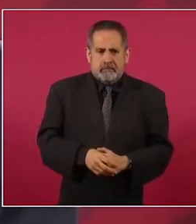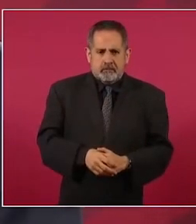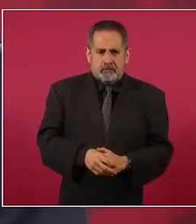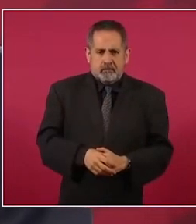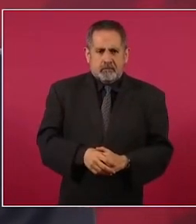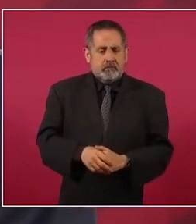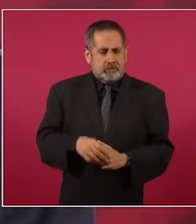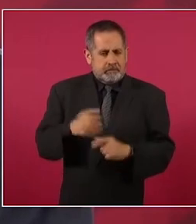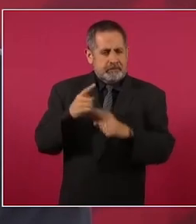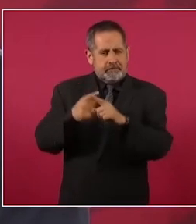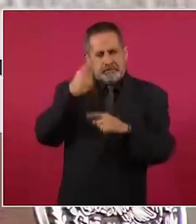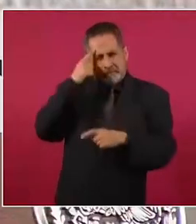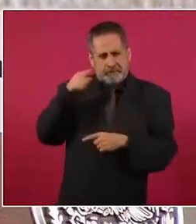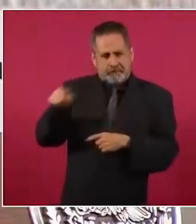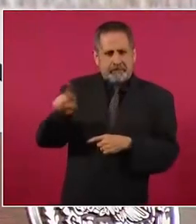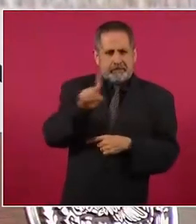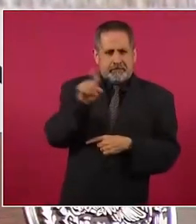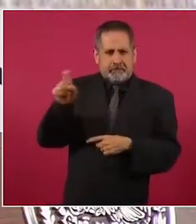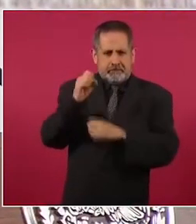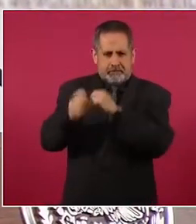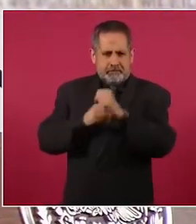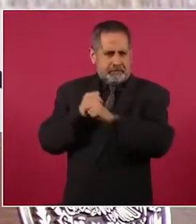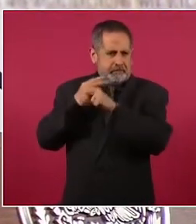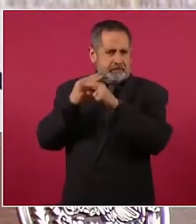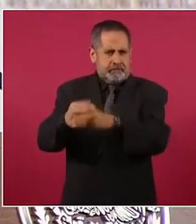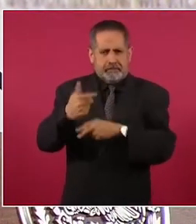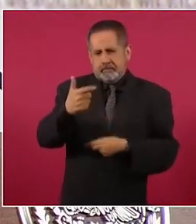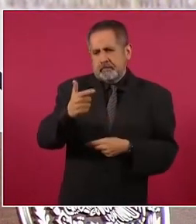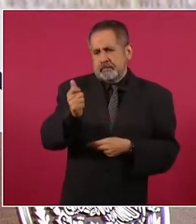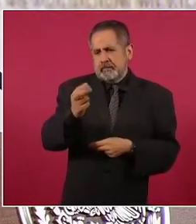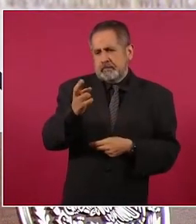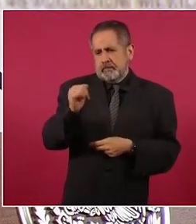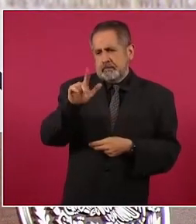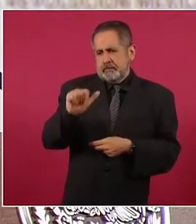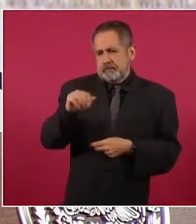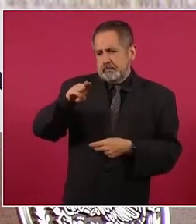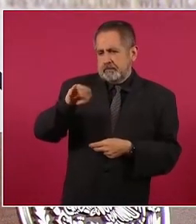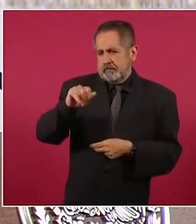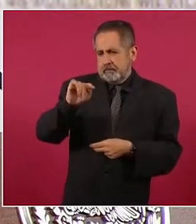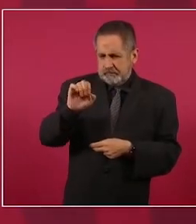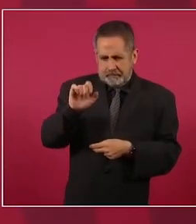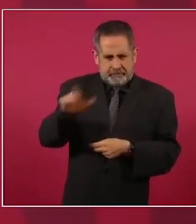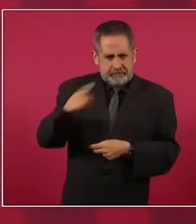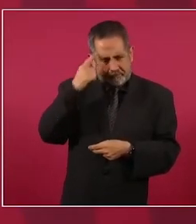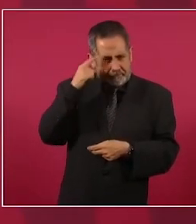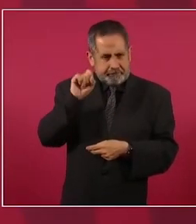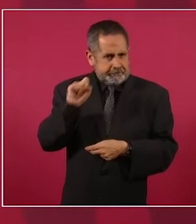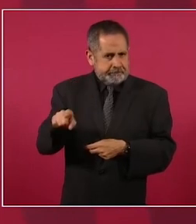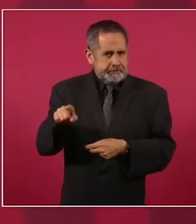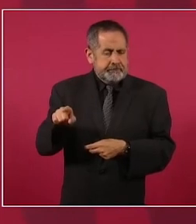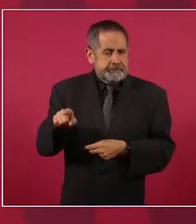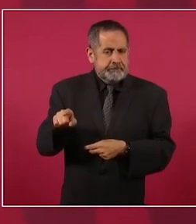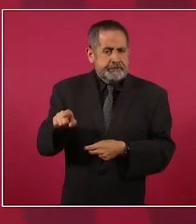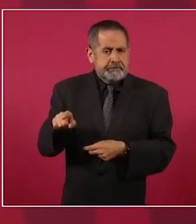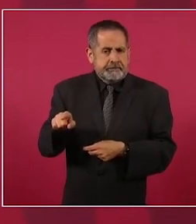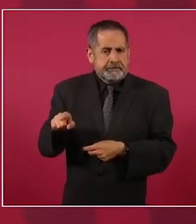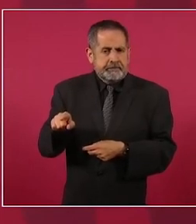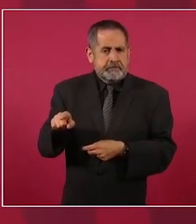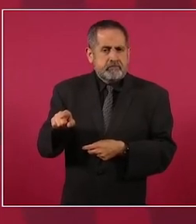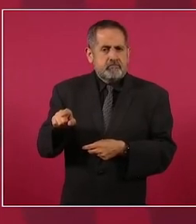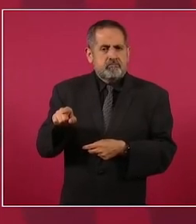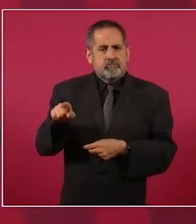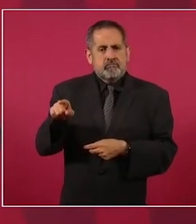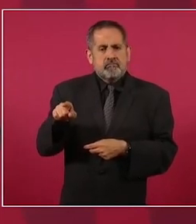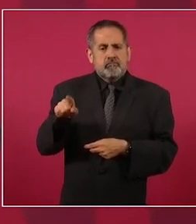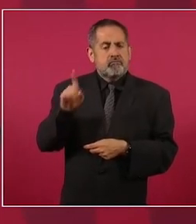por lo de los 100 años de Gabriela Mistral y también de una